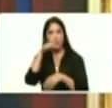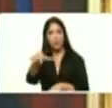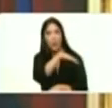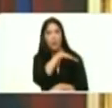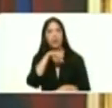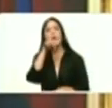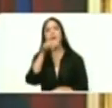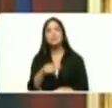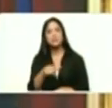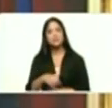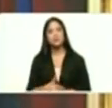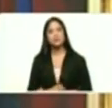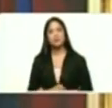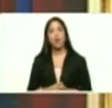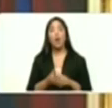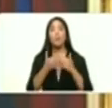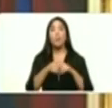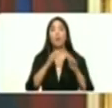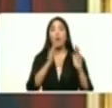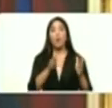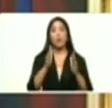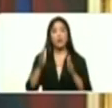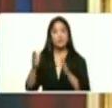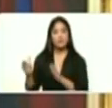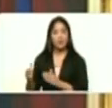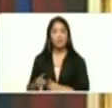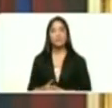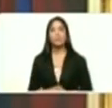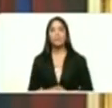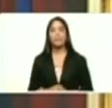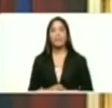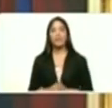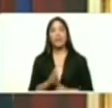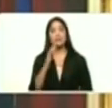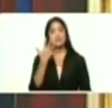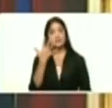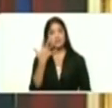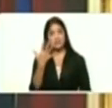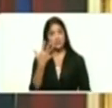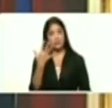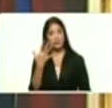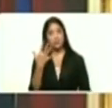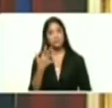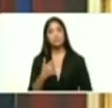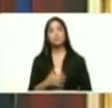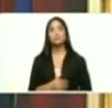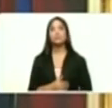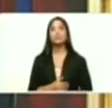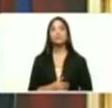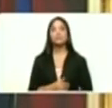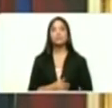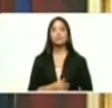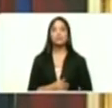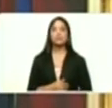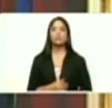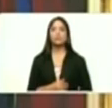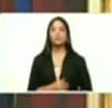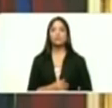Aquí hemos dividido, organizado, mejor dicho, en cinco, en cinco